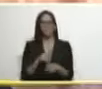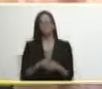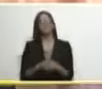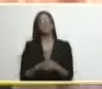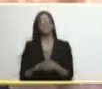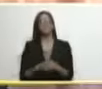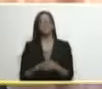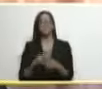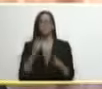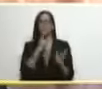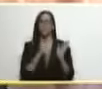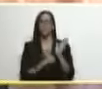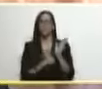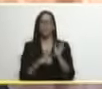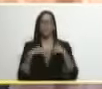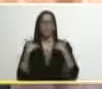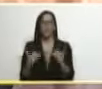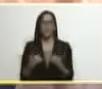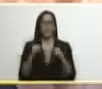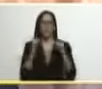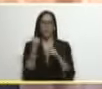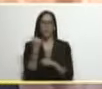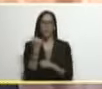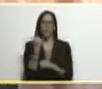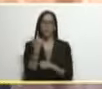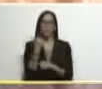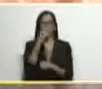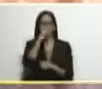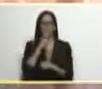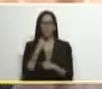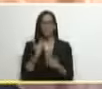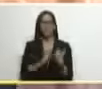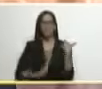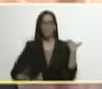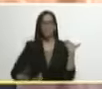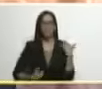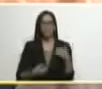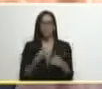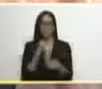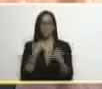cumplo ahora 11 años de presidente, no, ni ya cumplí.